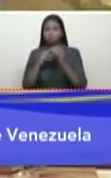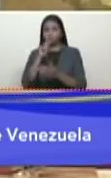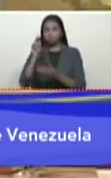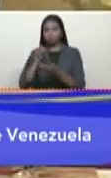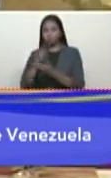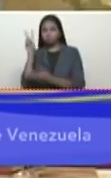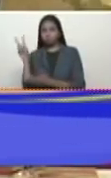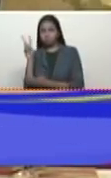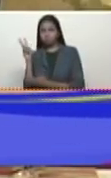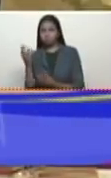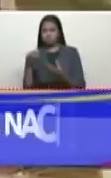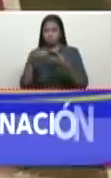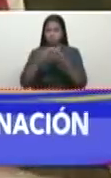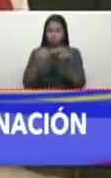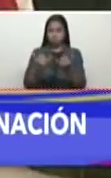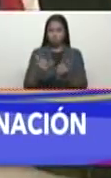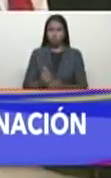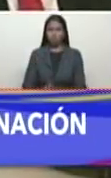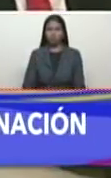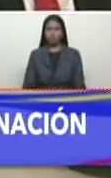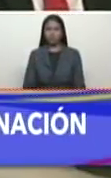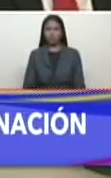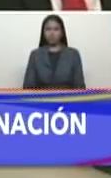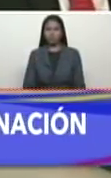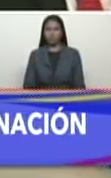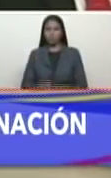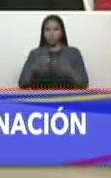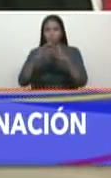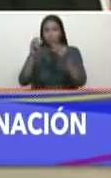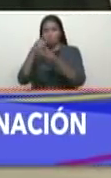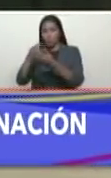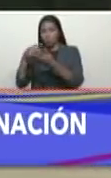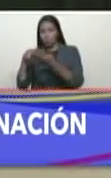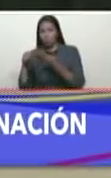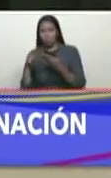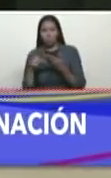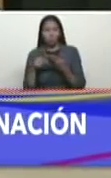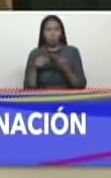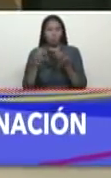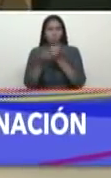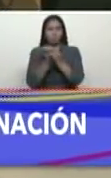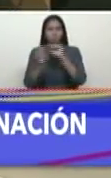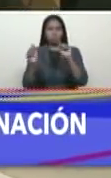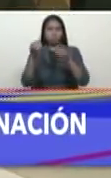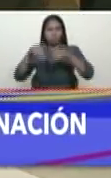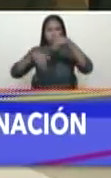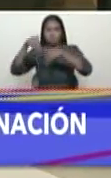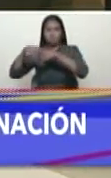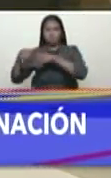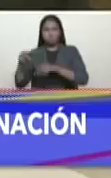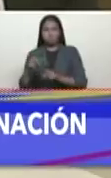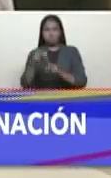venezolano los poderes públicos democrática y legítimamente